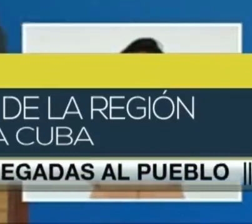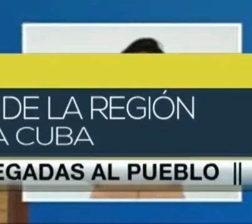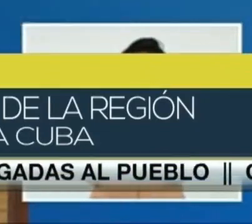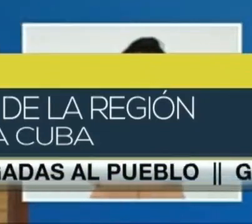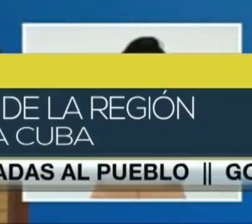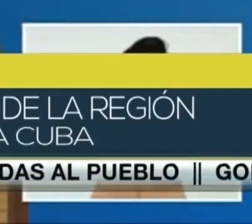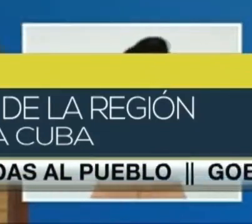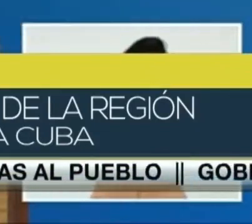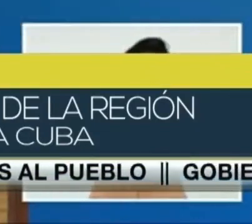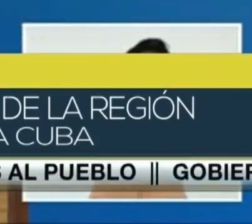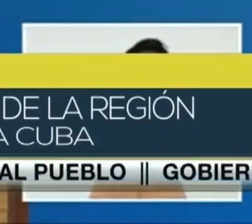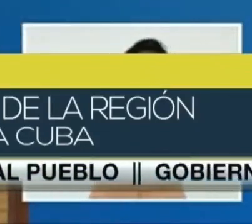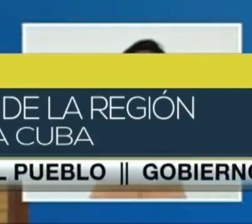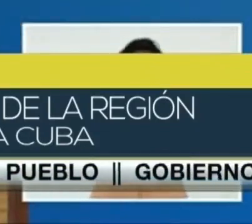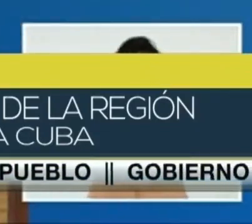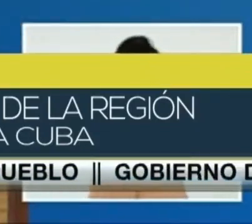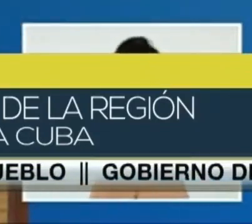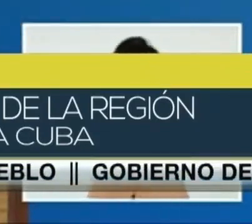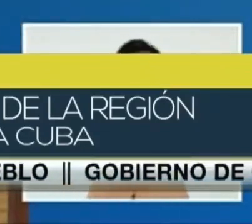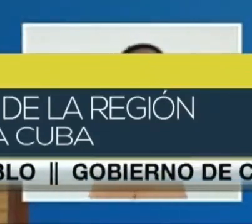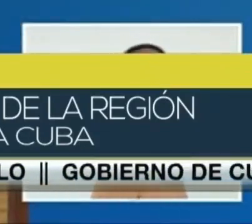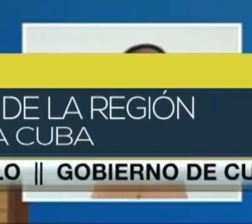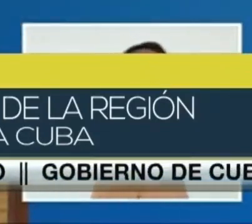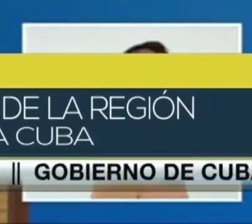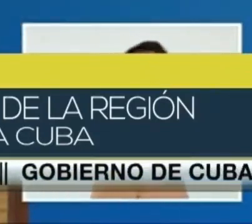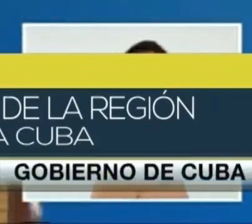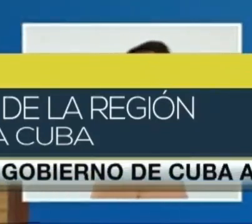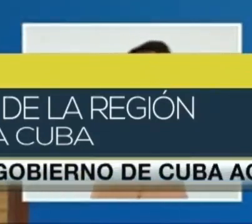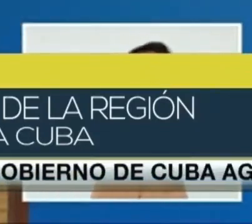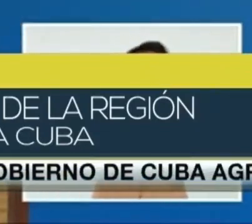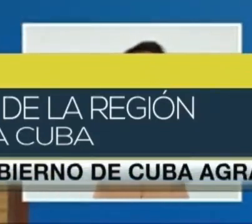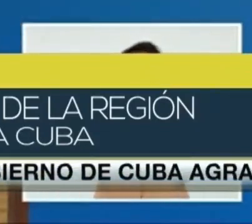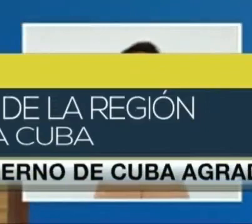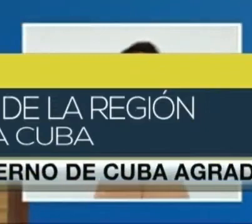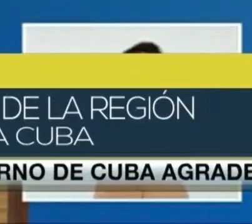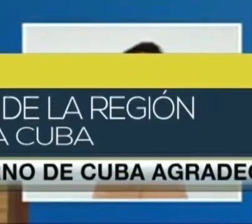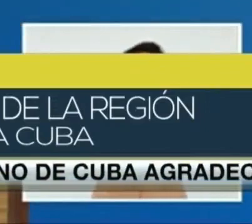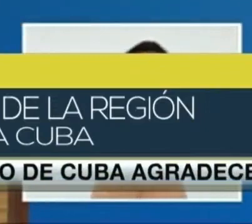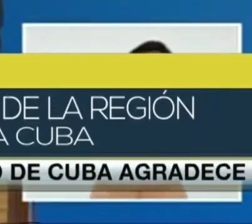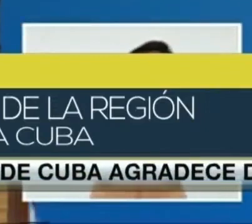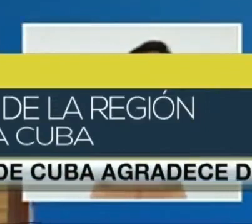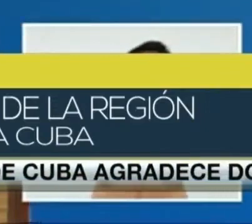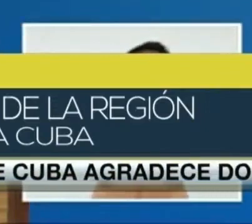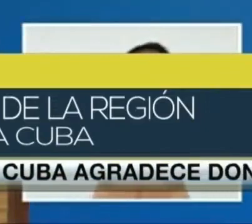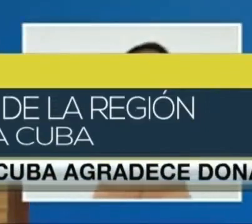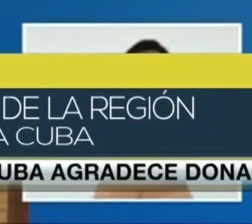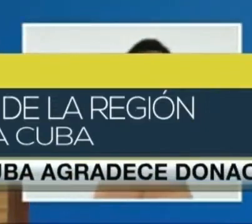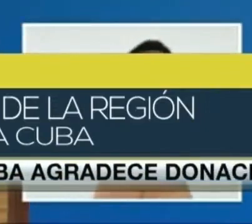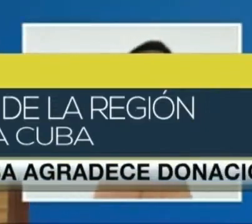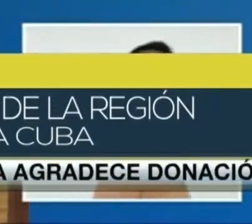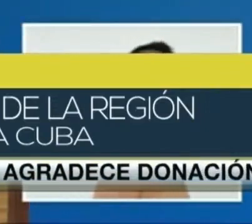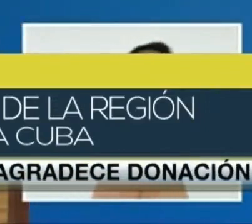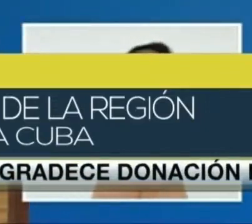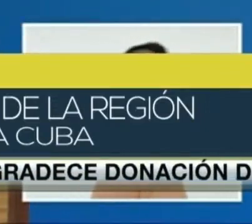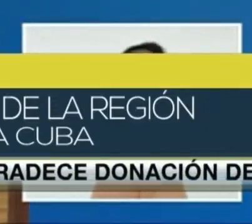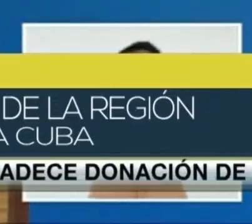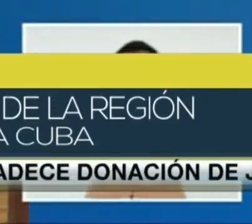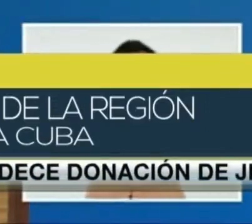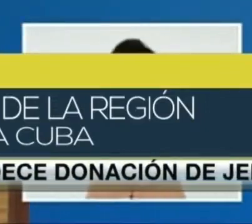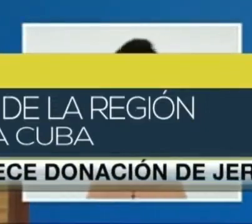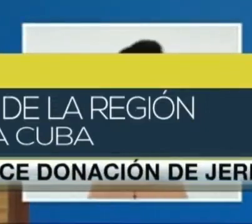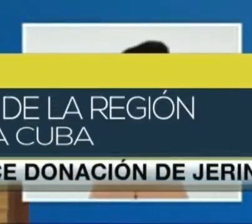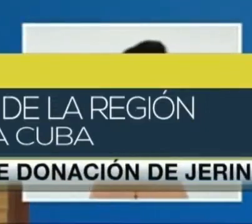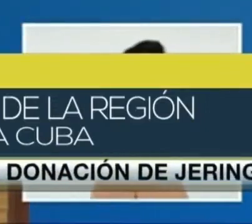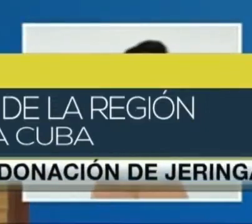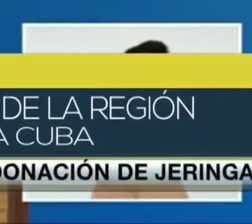Newton y la moderna, y que se sabe que es una absoluta mentira. Reitero al gobierno